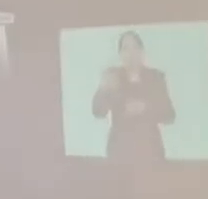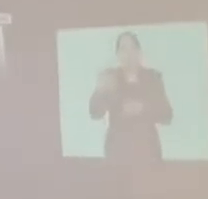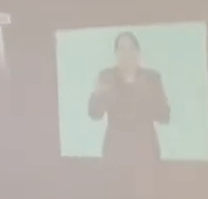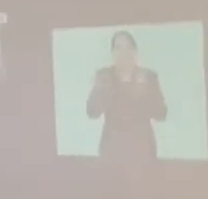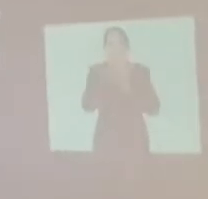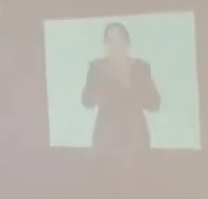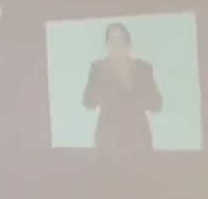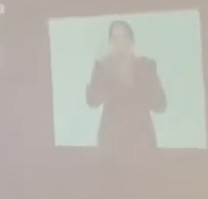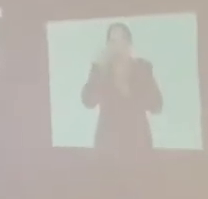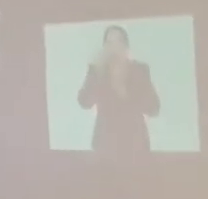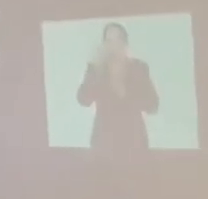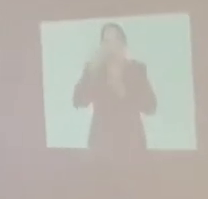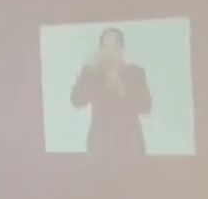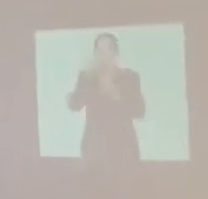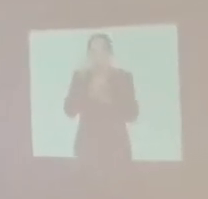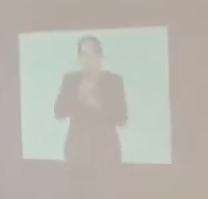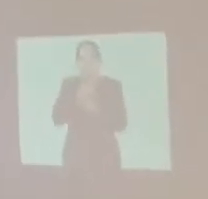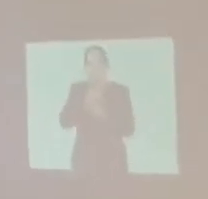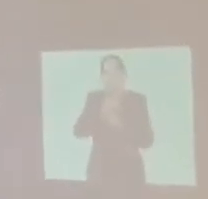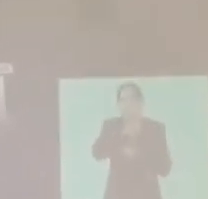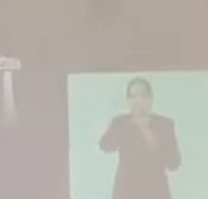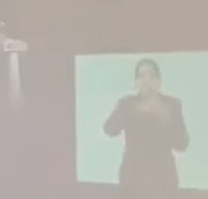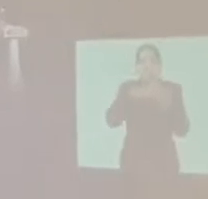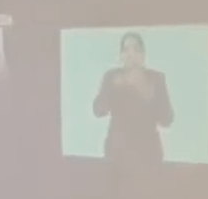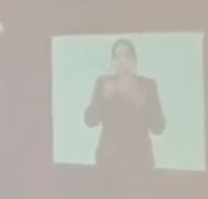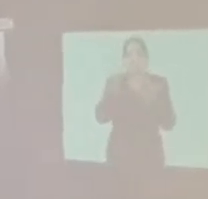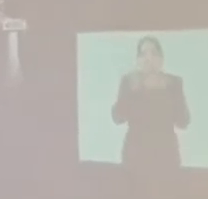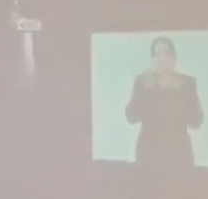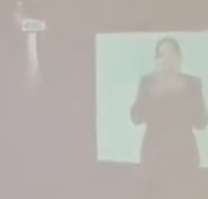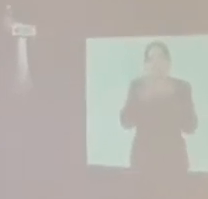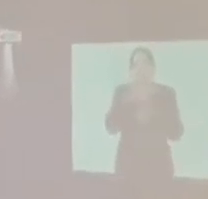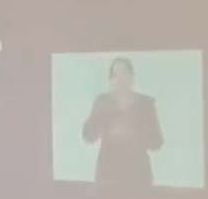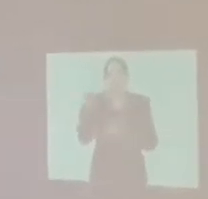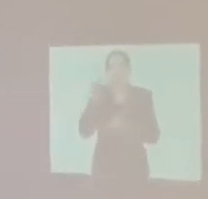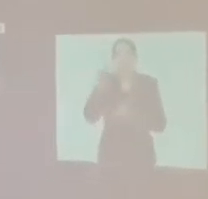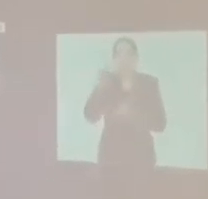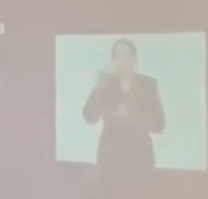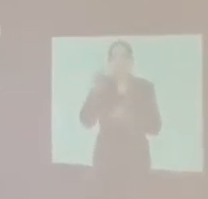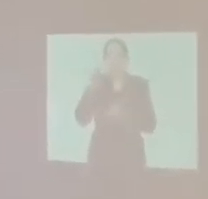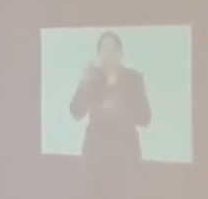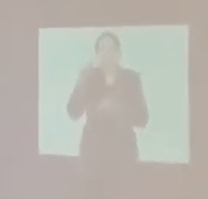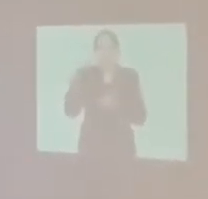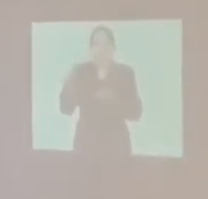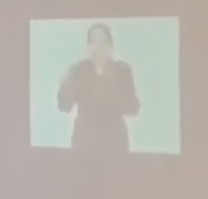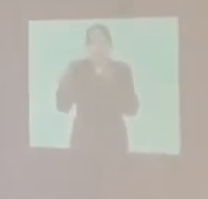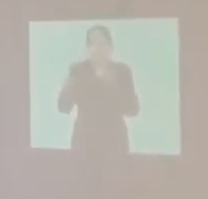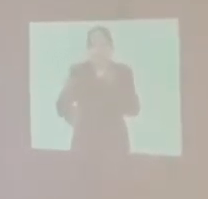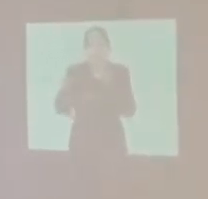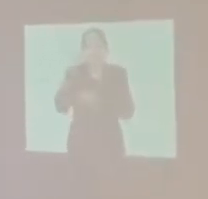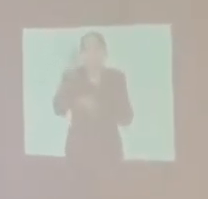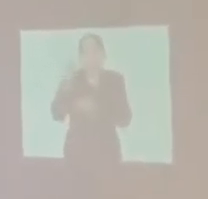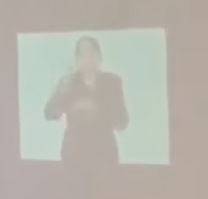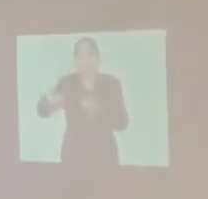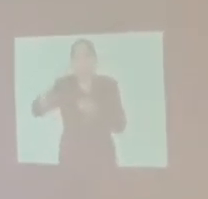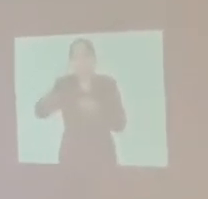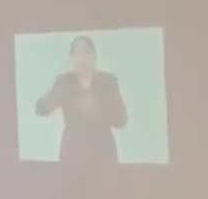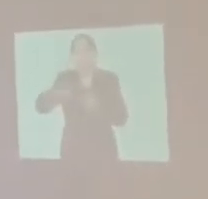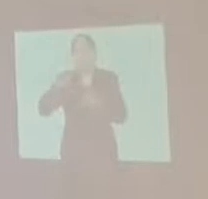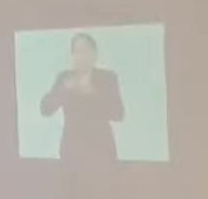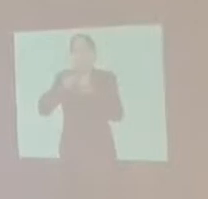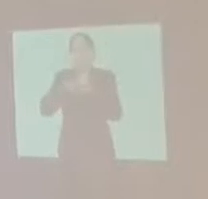está súper llenísimo. Cuando la jefa de gobierno Claudia Sheinbaum llegó empezando a saludar